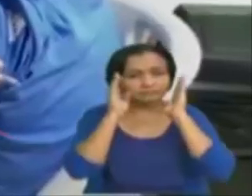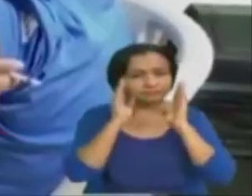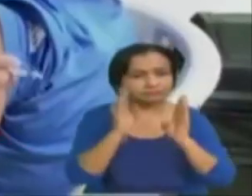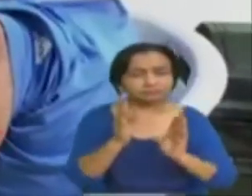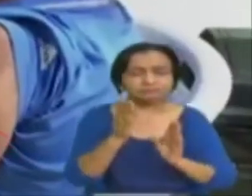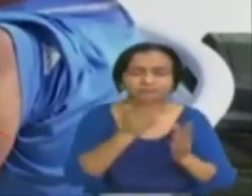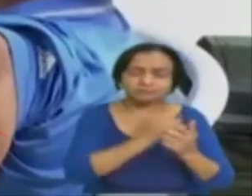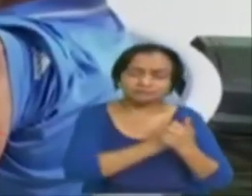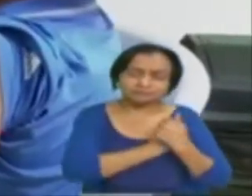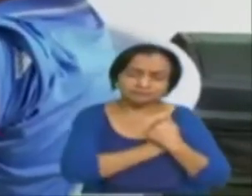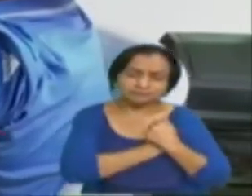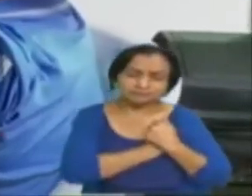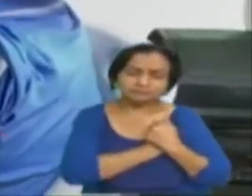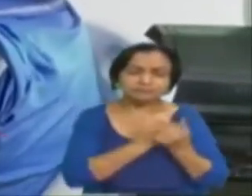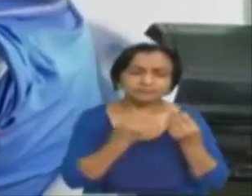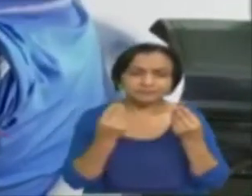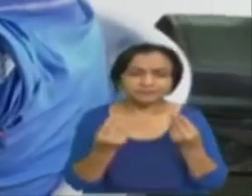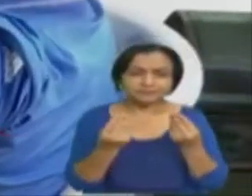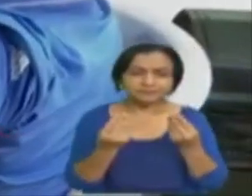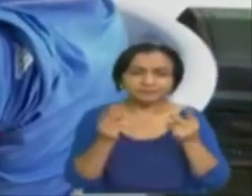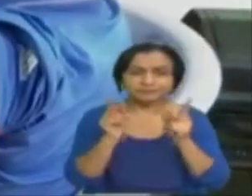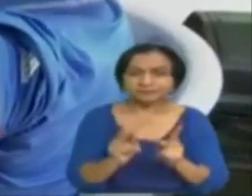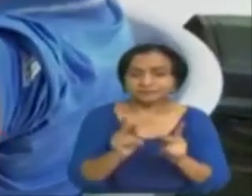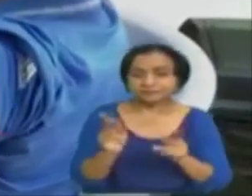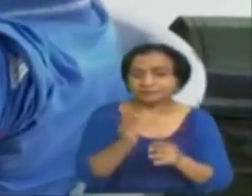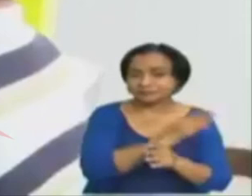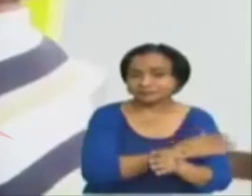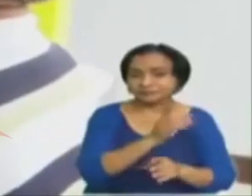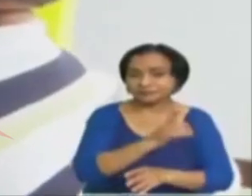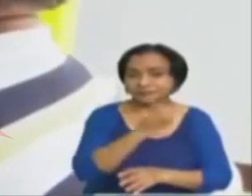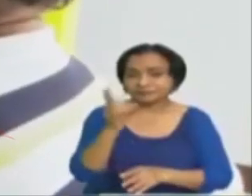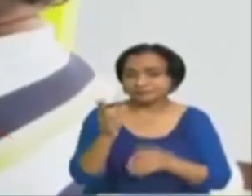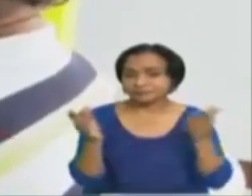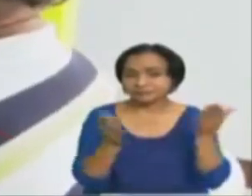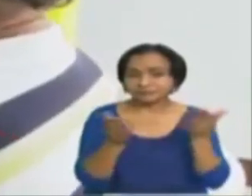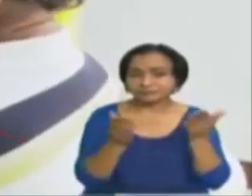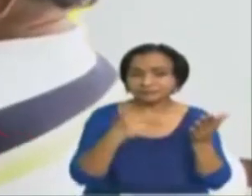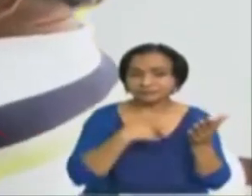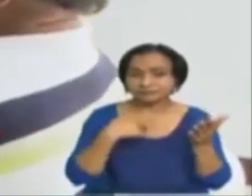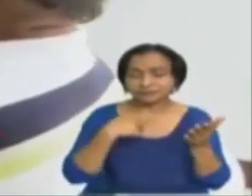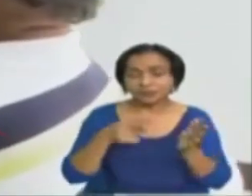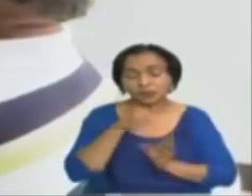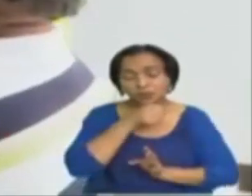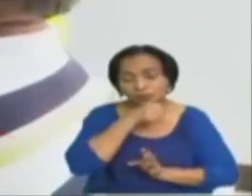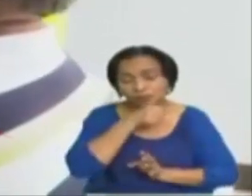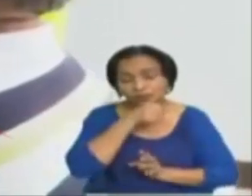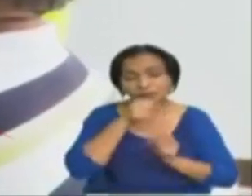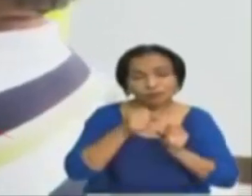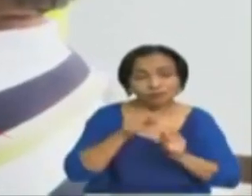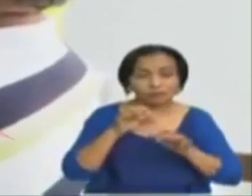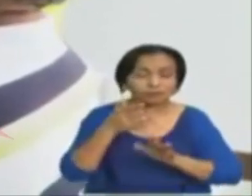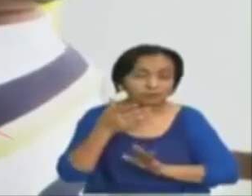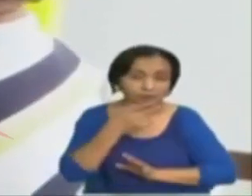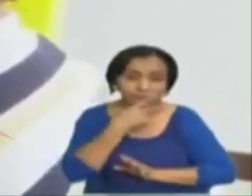23, mañana estaremos informando aquí en Managua, y luego viene el